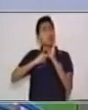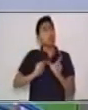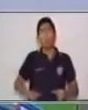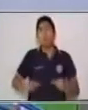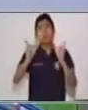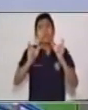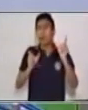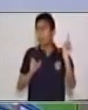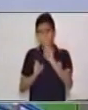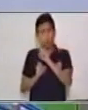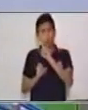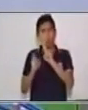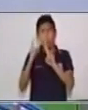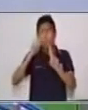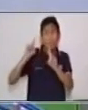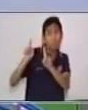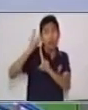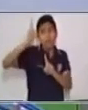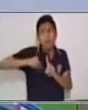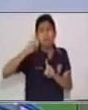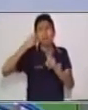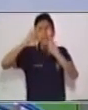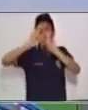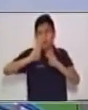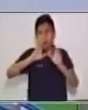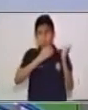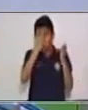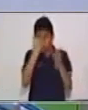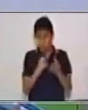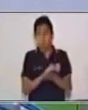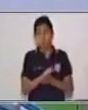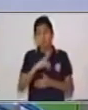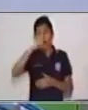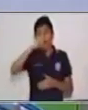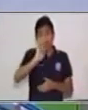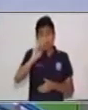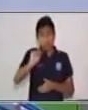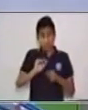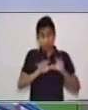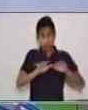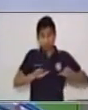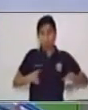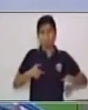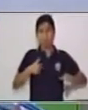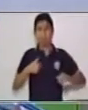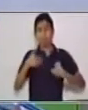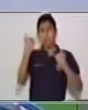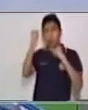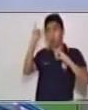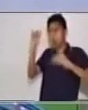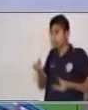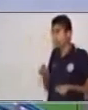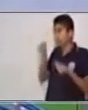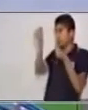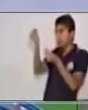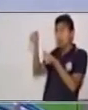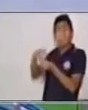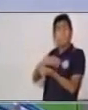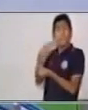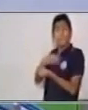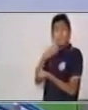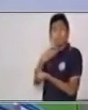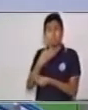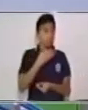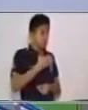compuesta. Quiero que la identifiquemos. Los niños de la escuela pública presentaron un informe, pero sus maestros no aceptaron el documento a